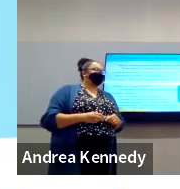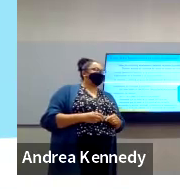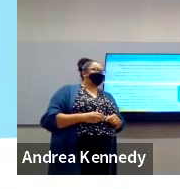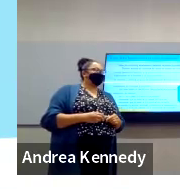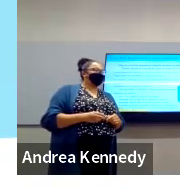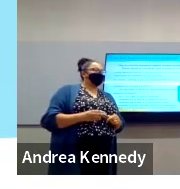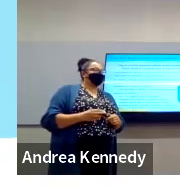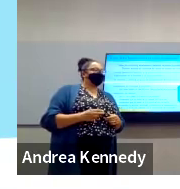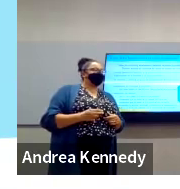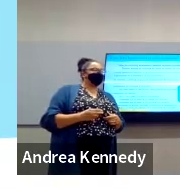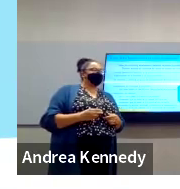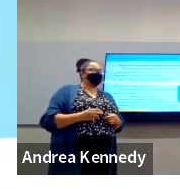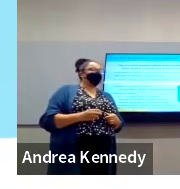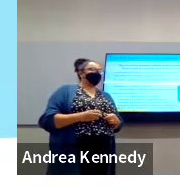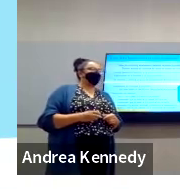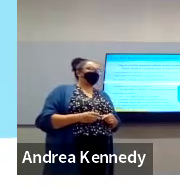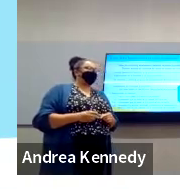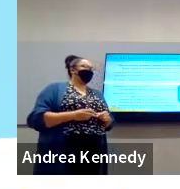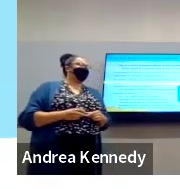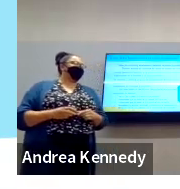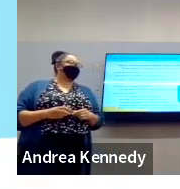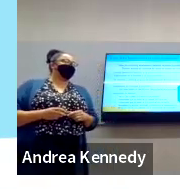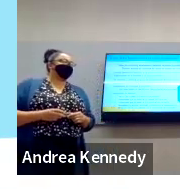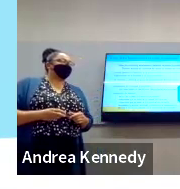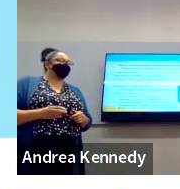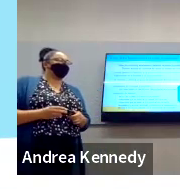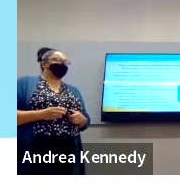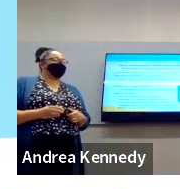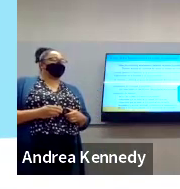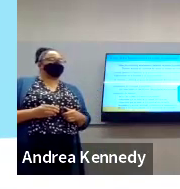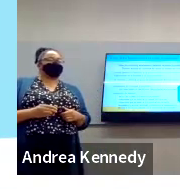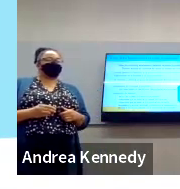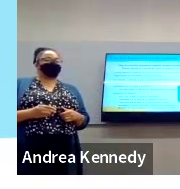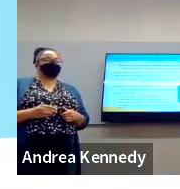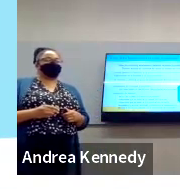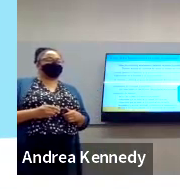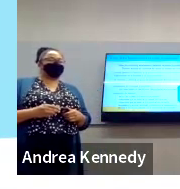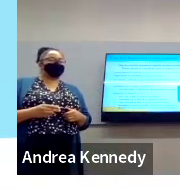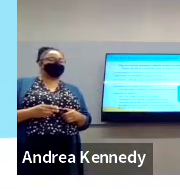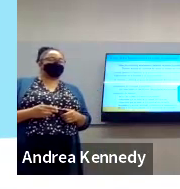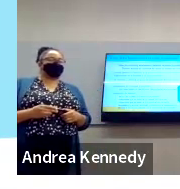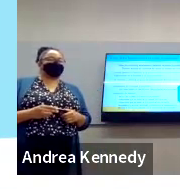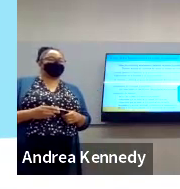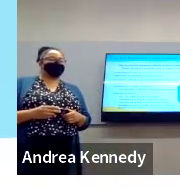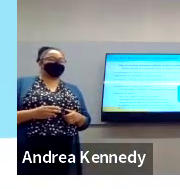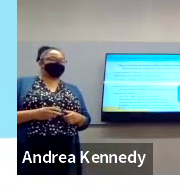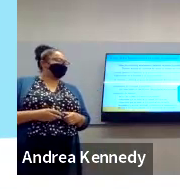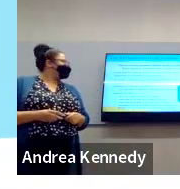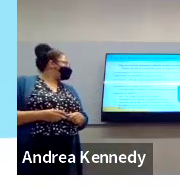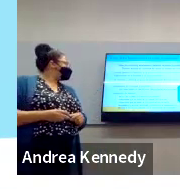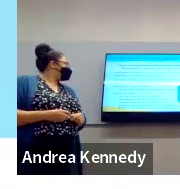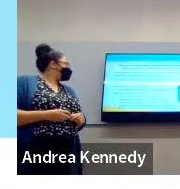el formulario de respuesta a la petición. Si no está de acuerdo con los cálculos y